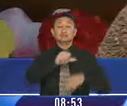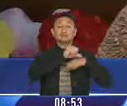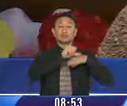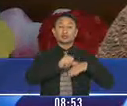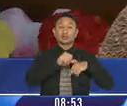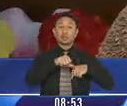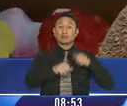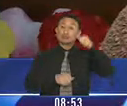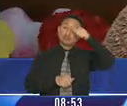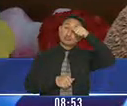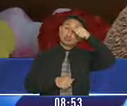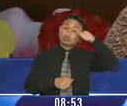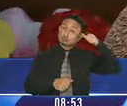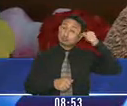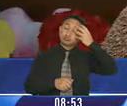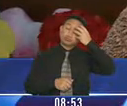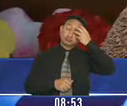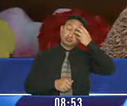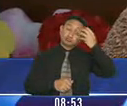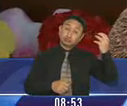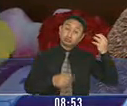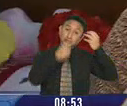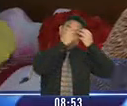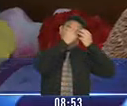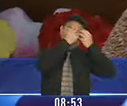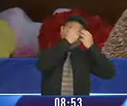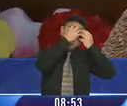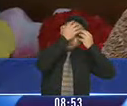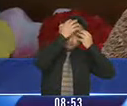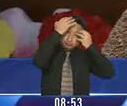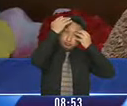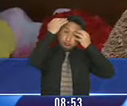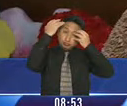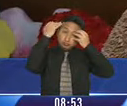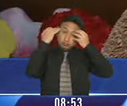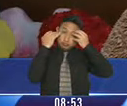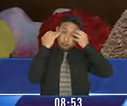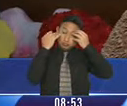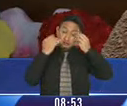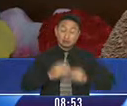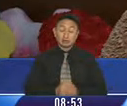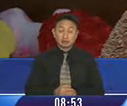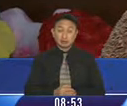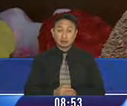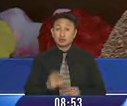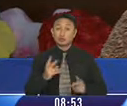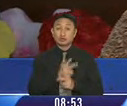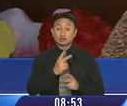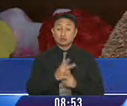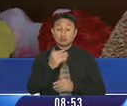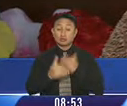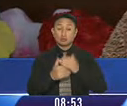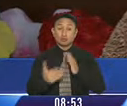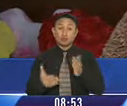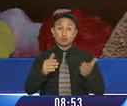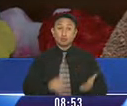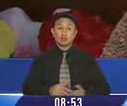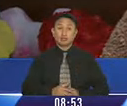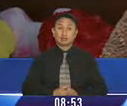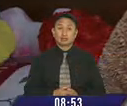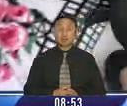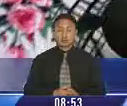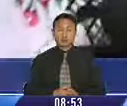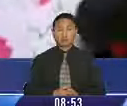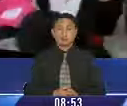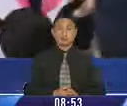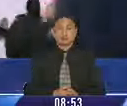evitar que el tumor se expanda a través del nervio óptico al cerebro y provoque una